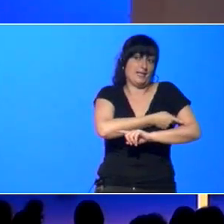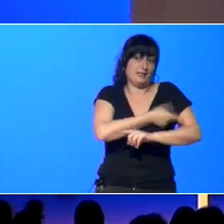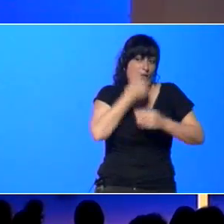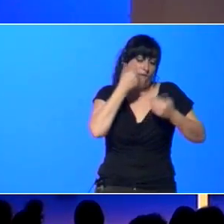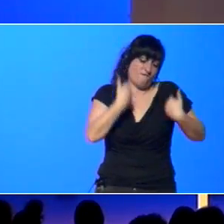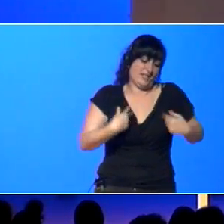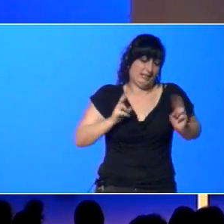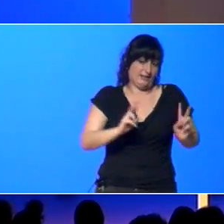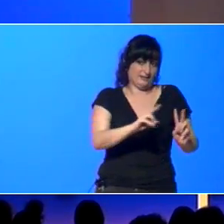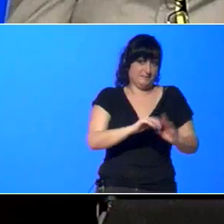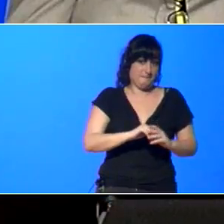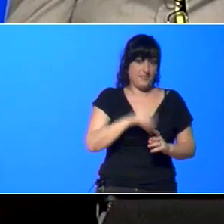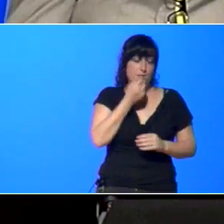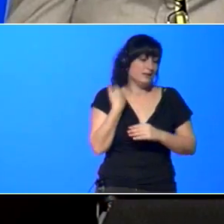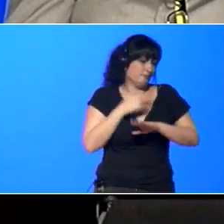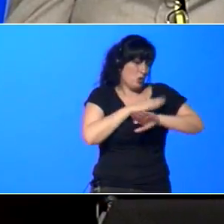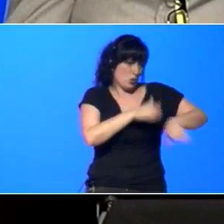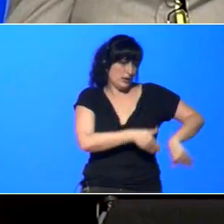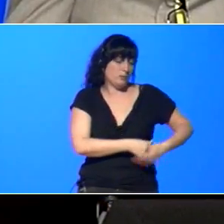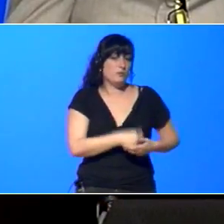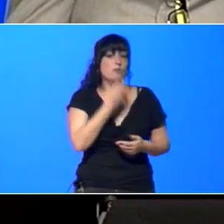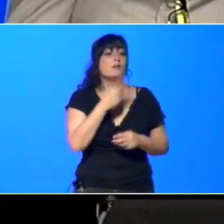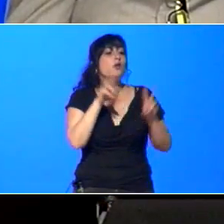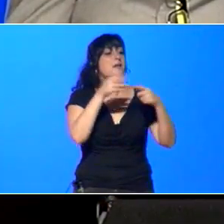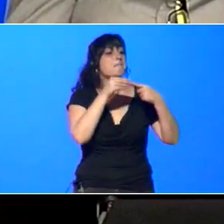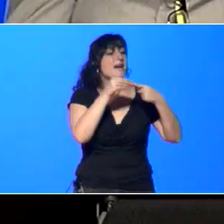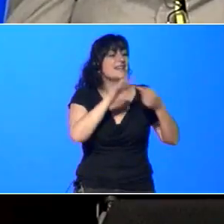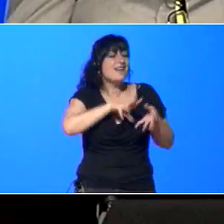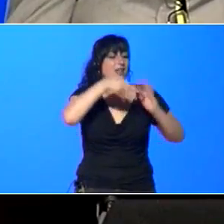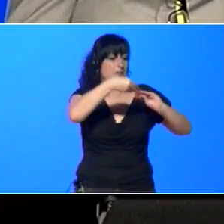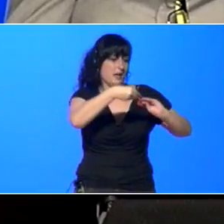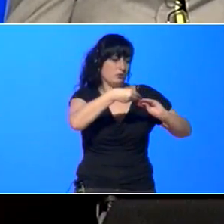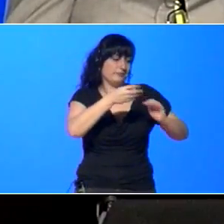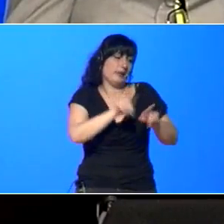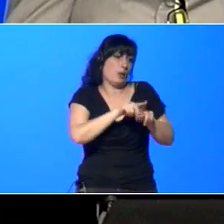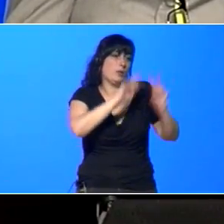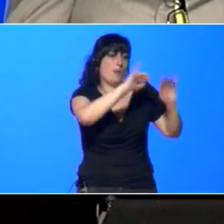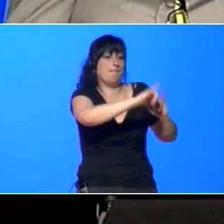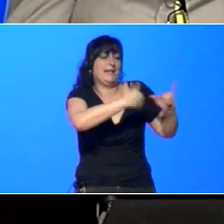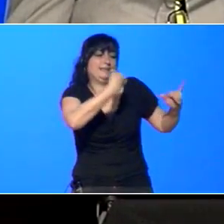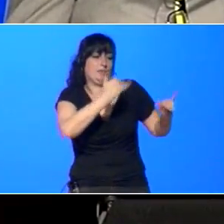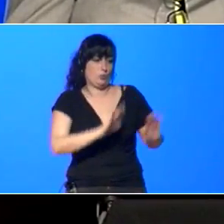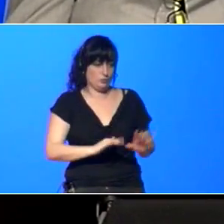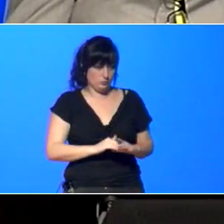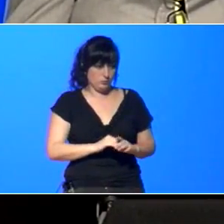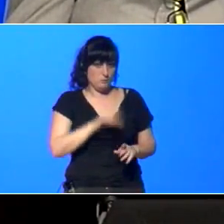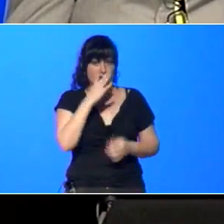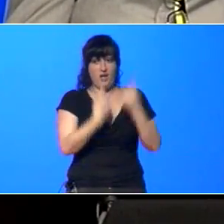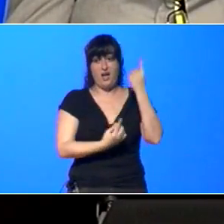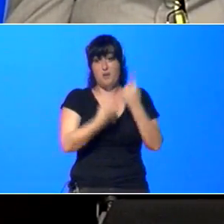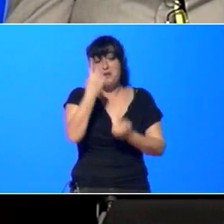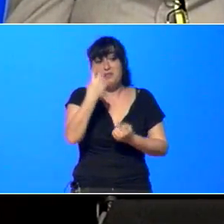decir, y luego, por último, es decir, banco de materiales adaptados, ¿no?, en plan de préstamo. porque muchas veces no hace falta